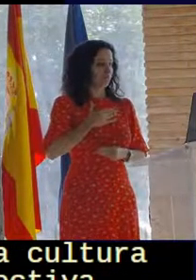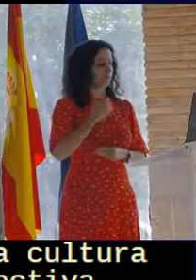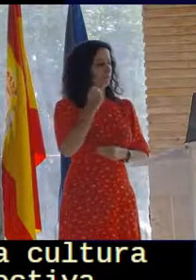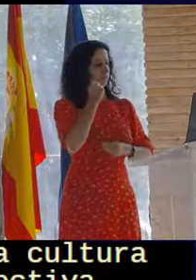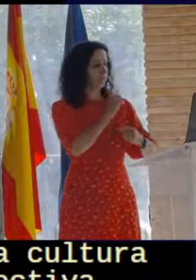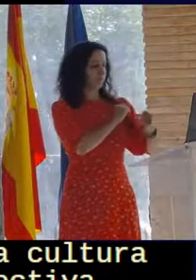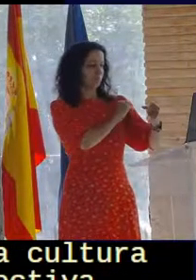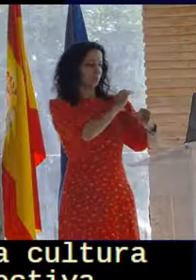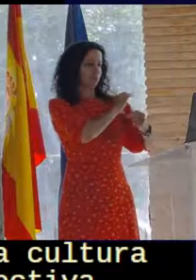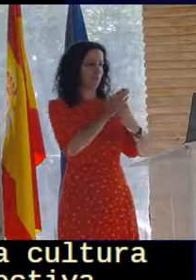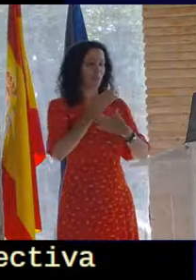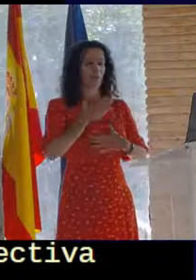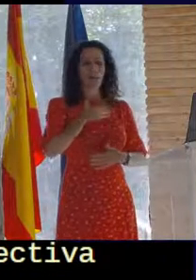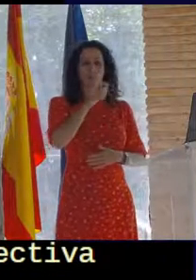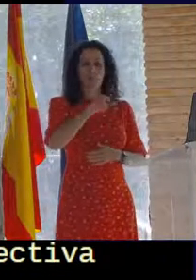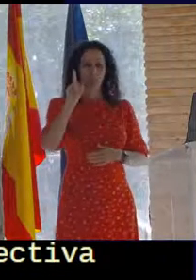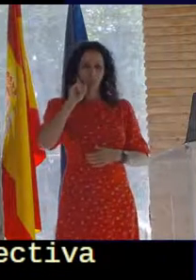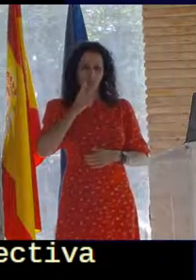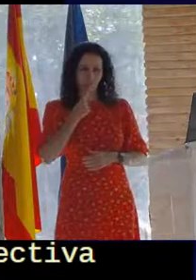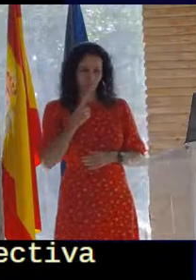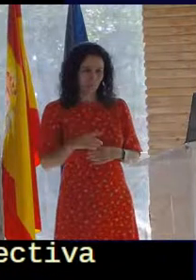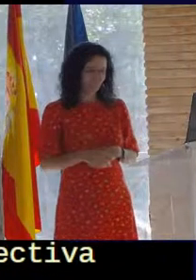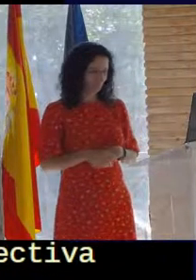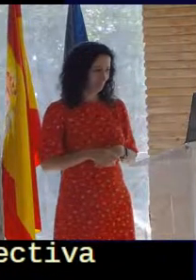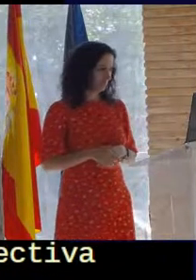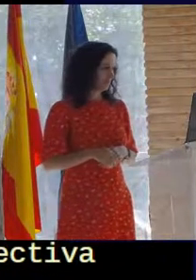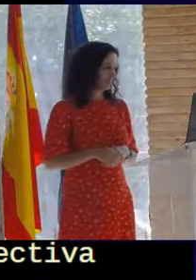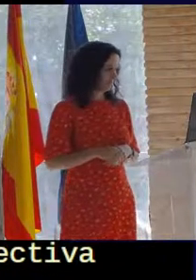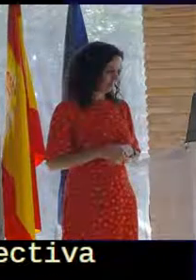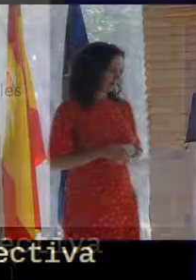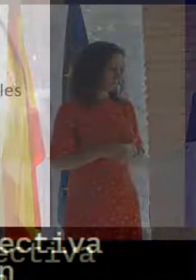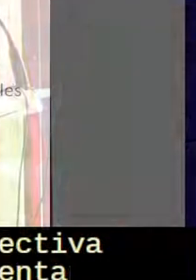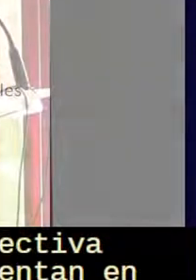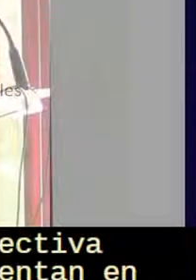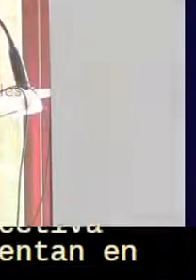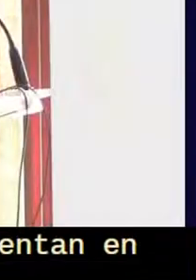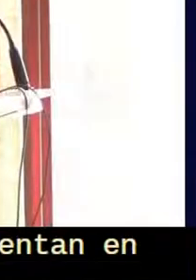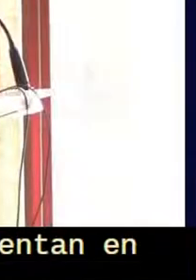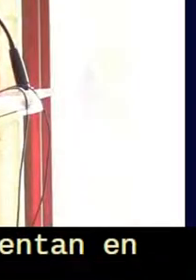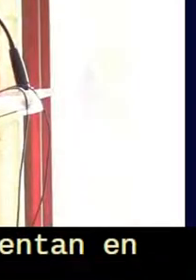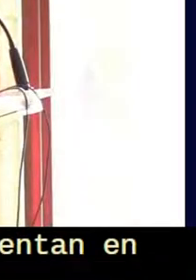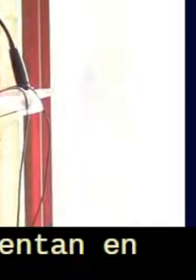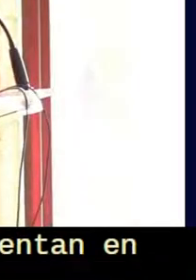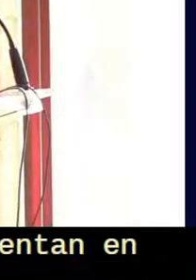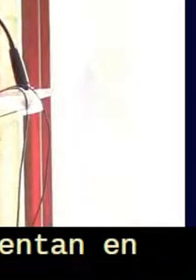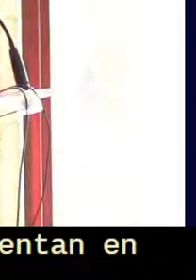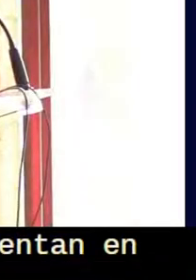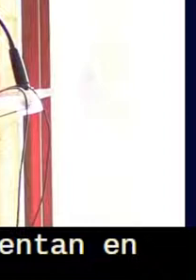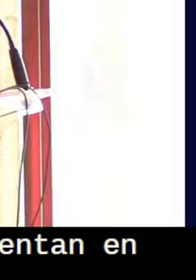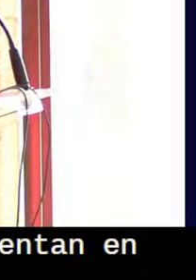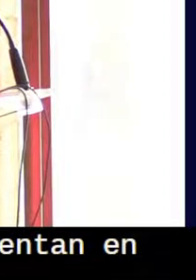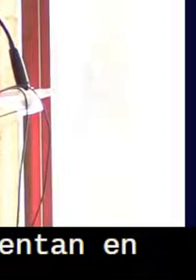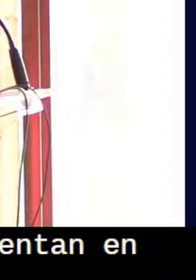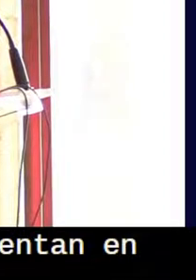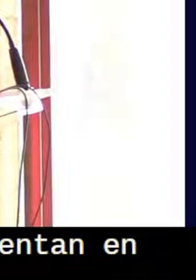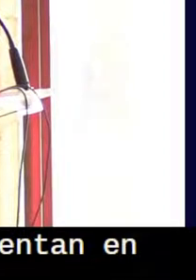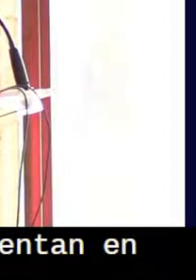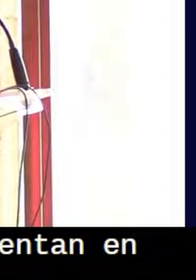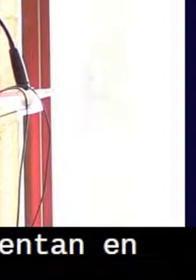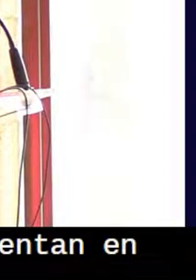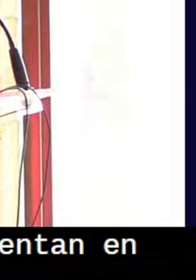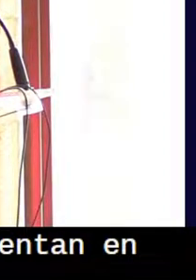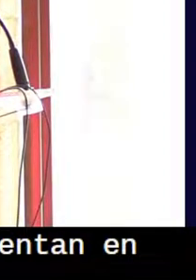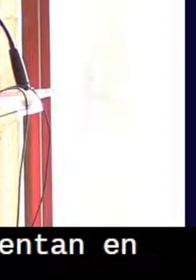eh También es importante eh que las personas sordas se sientan empoderadas e por eso Por